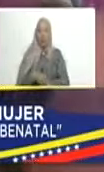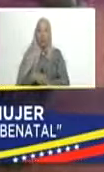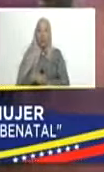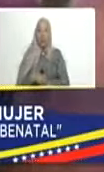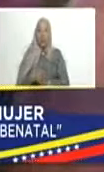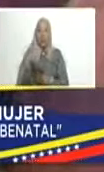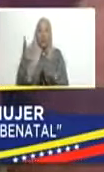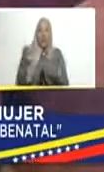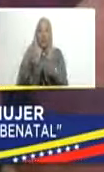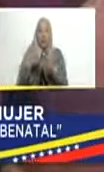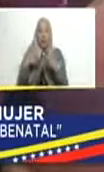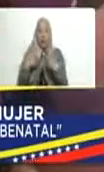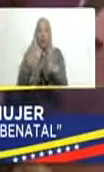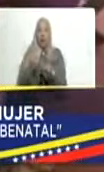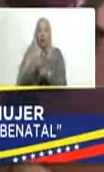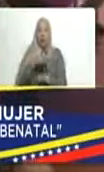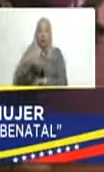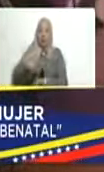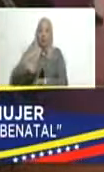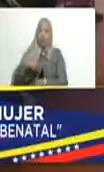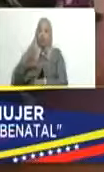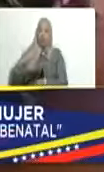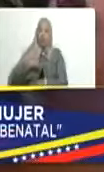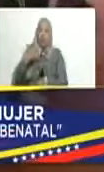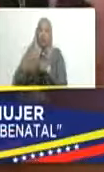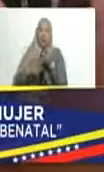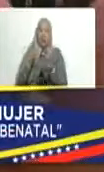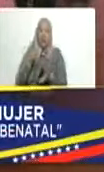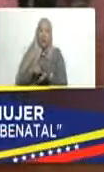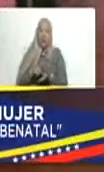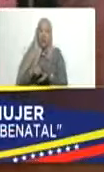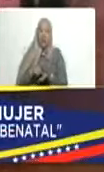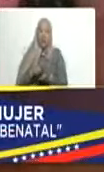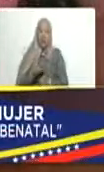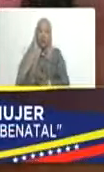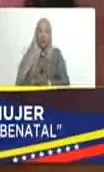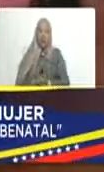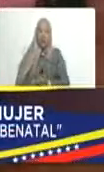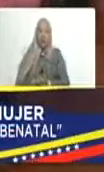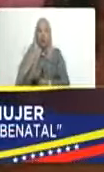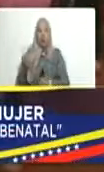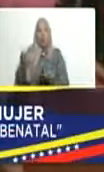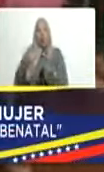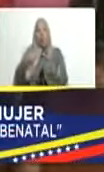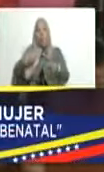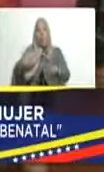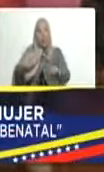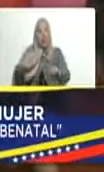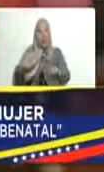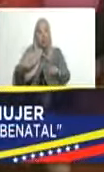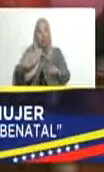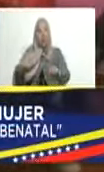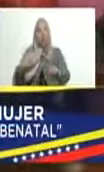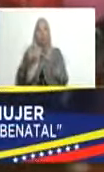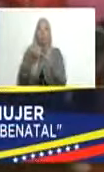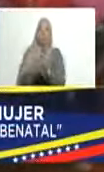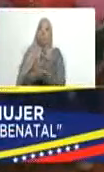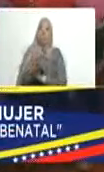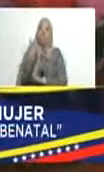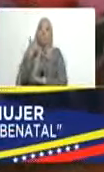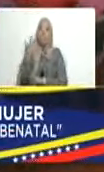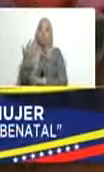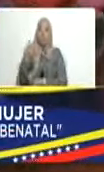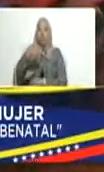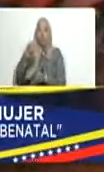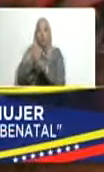los centros de salud, que nosotros hoy podamos decir que estamos venciendo el bloqueo y las sanciones, porque esta es